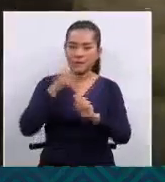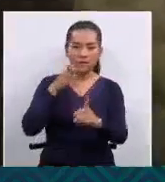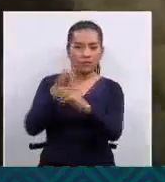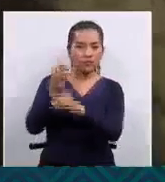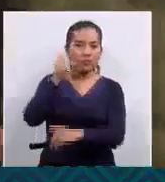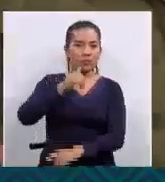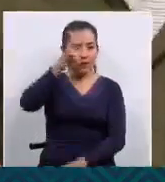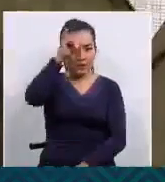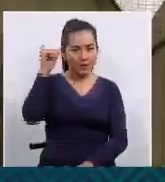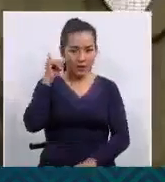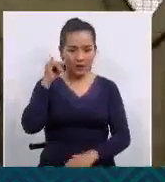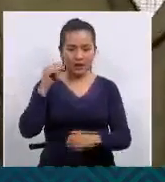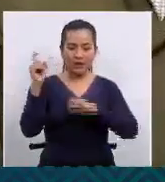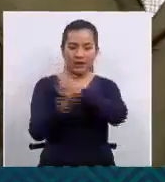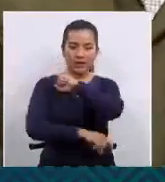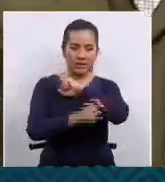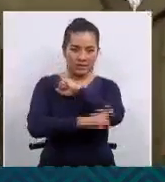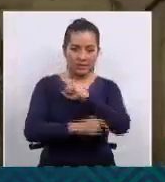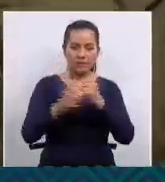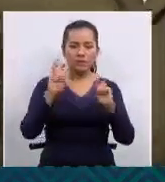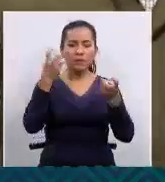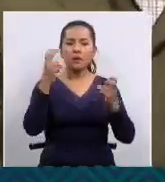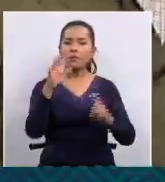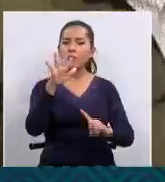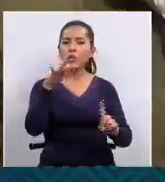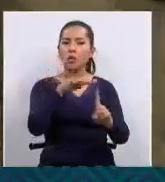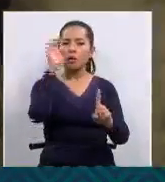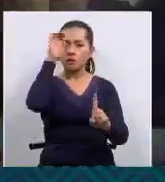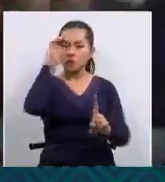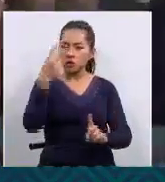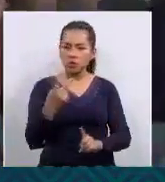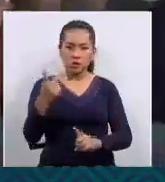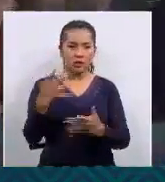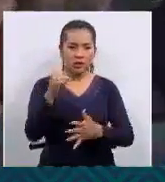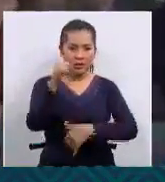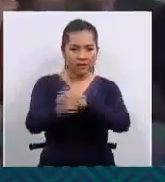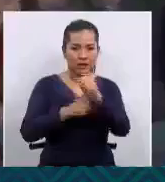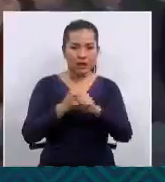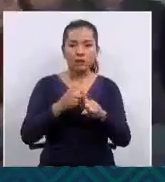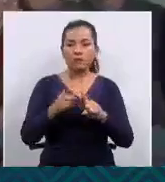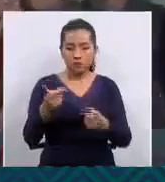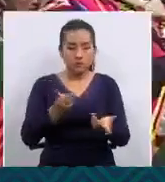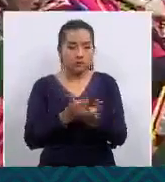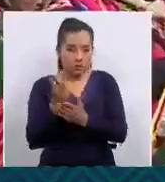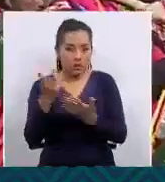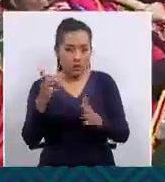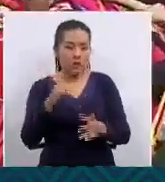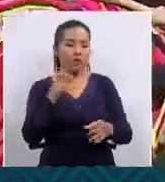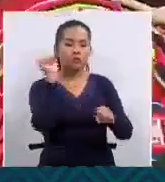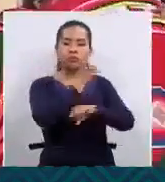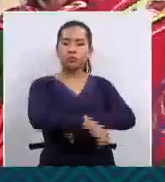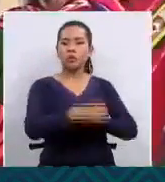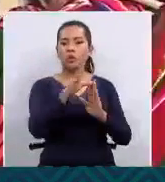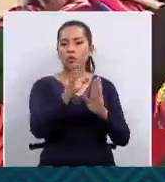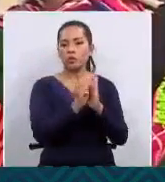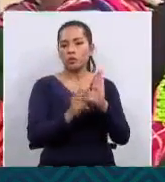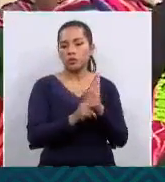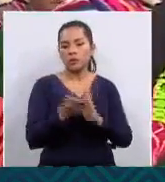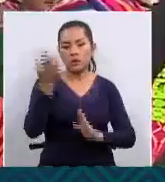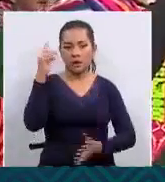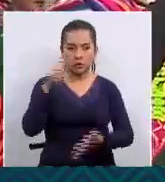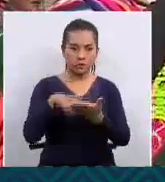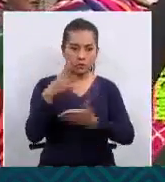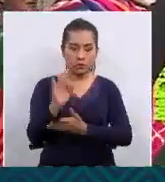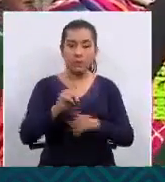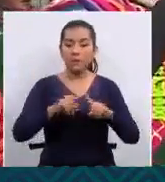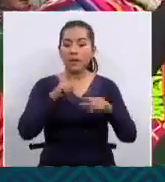Jeanine Áñez dentro del caso Golpe de Estado 2 demuestra la ruptura constitucional en 2019. Entonces este tema también habría que analizar